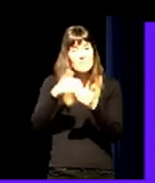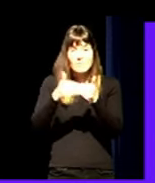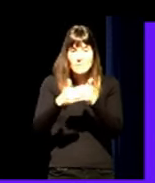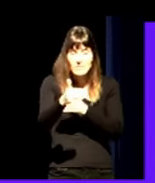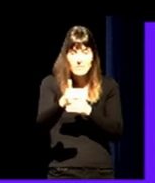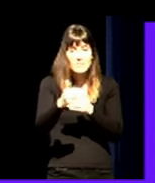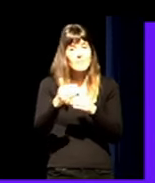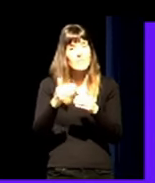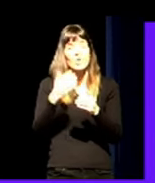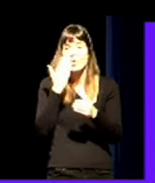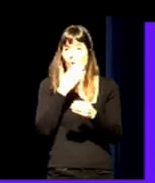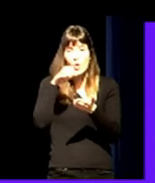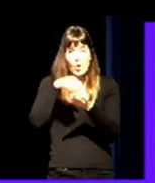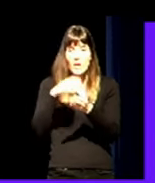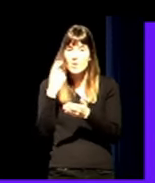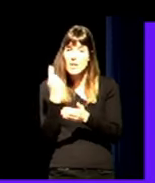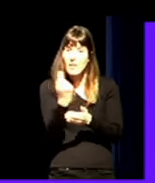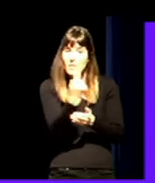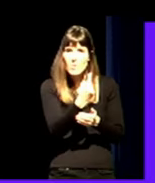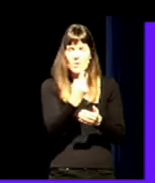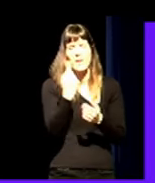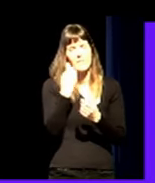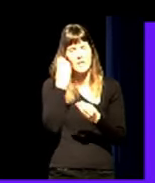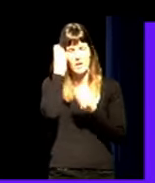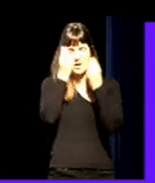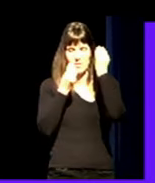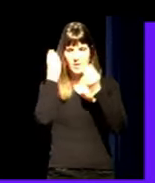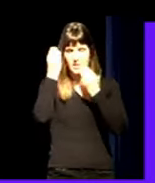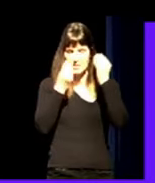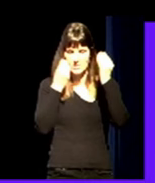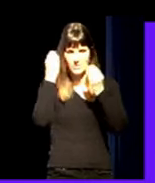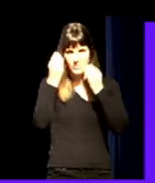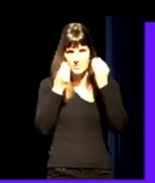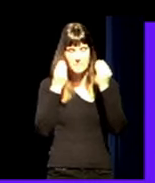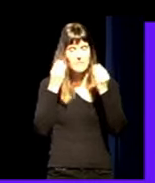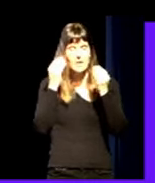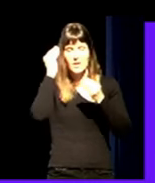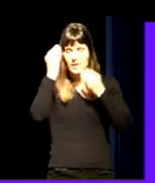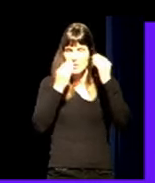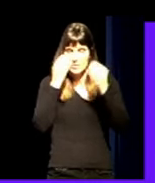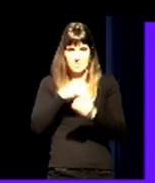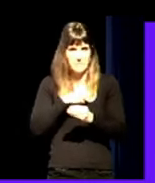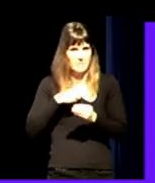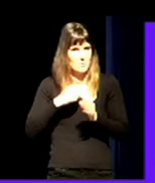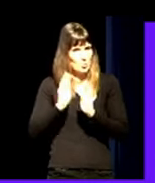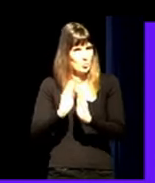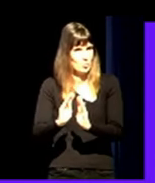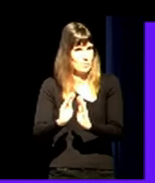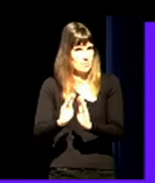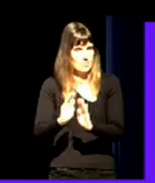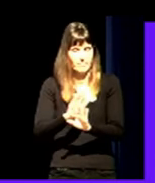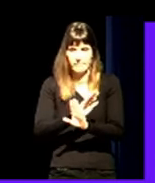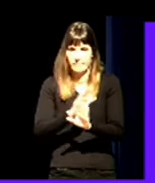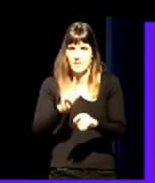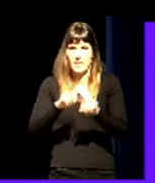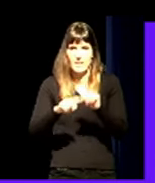todos y cada uno de los centros en una reflexión que es completamente propia y única en cada